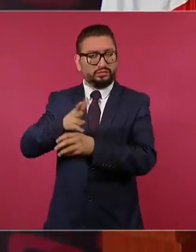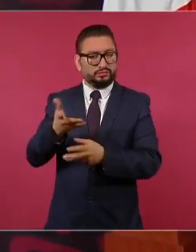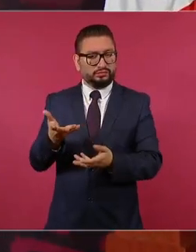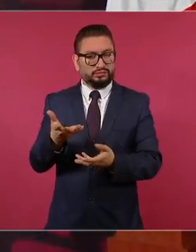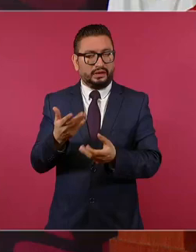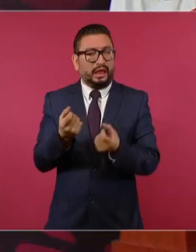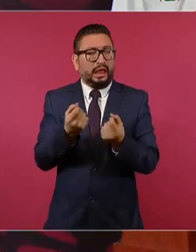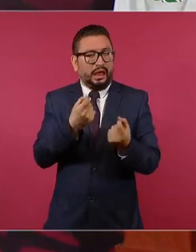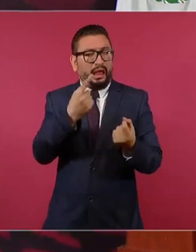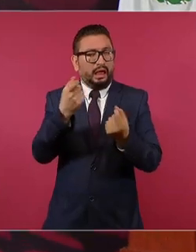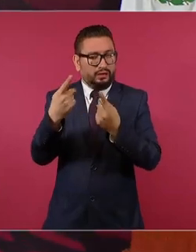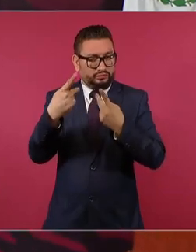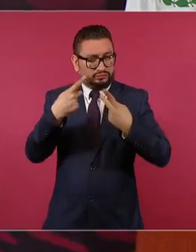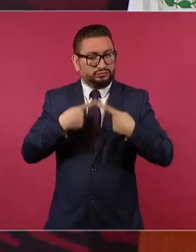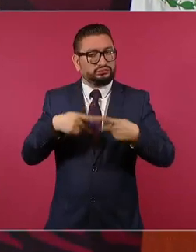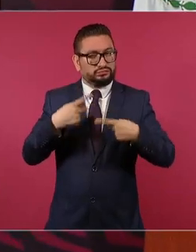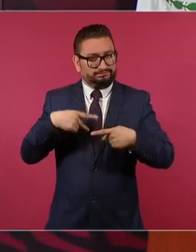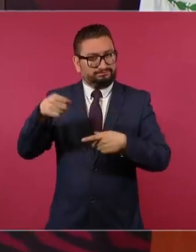ciertos personajes.